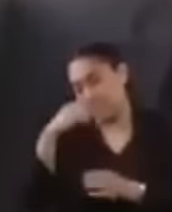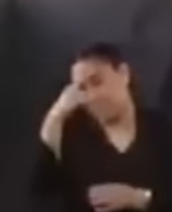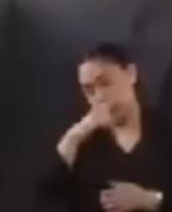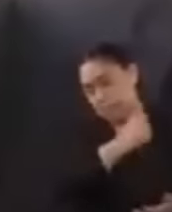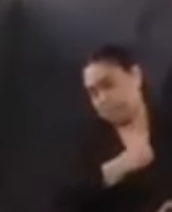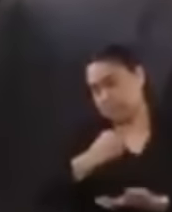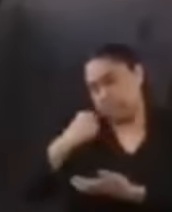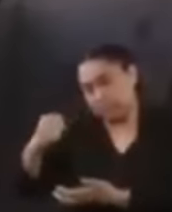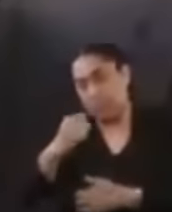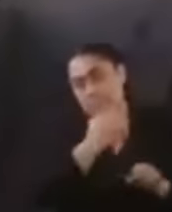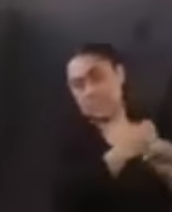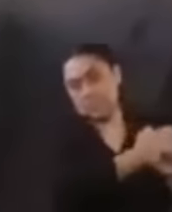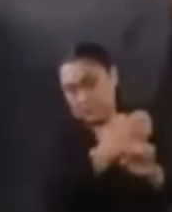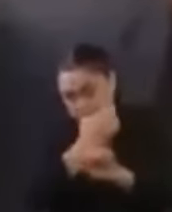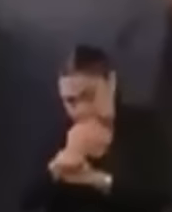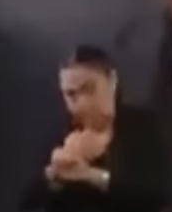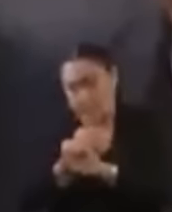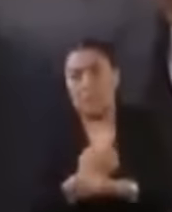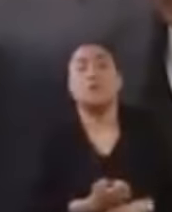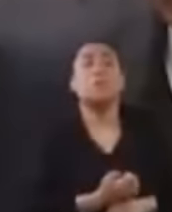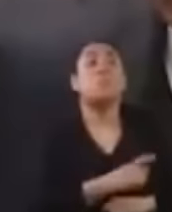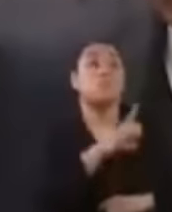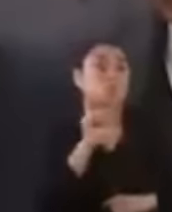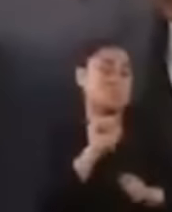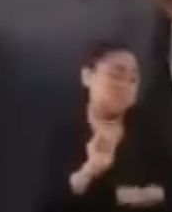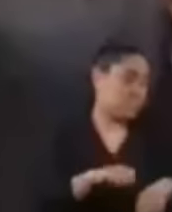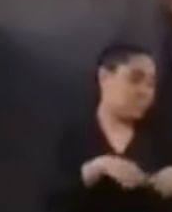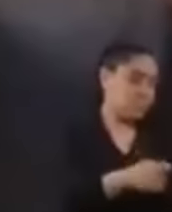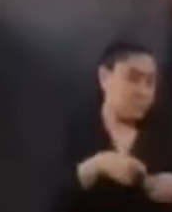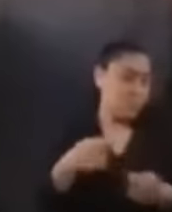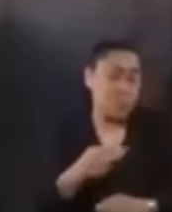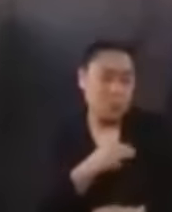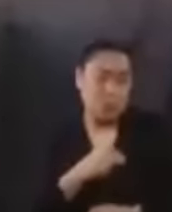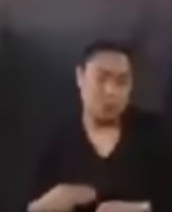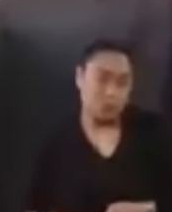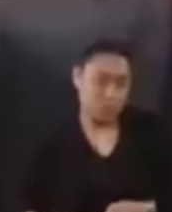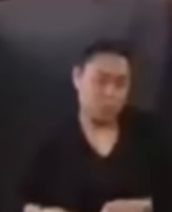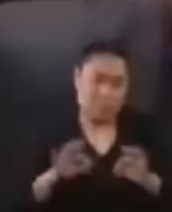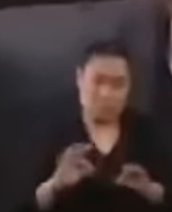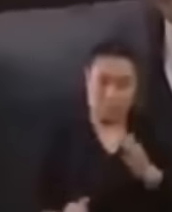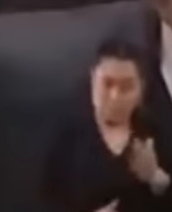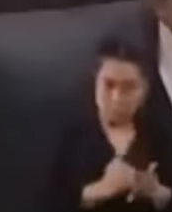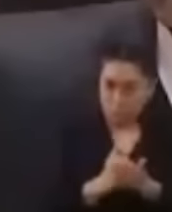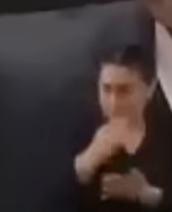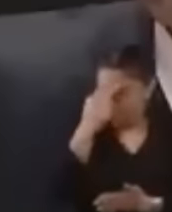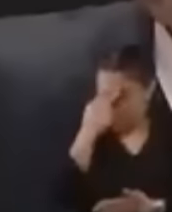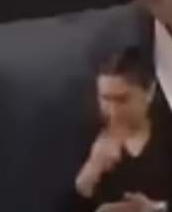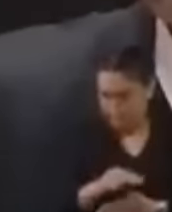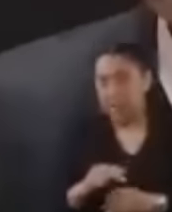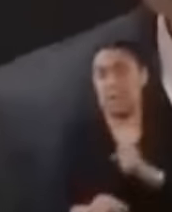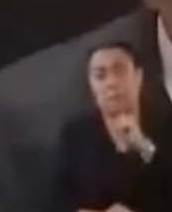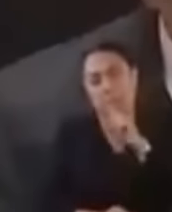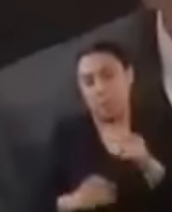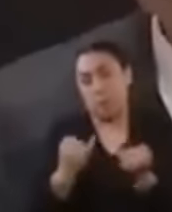a las entidades federativas y por conducto de estas a los municipios en las demarcaciones territoriales de la Ciudad de México, así como el de